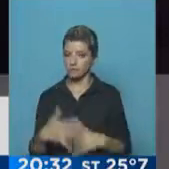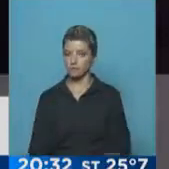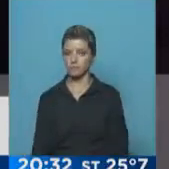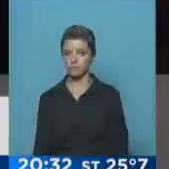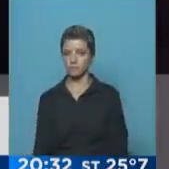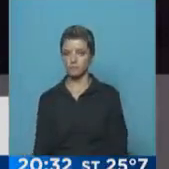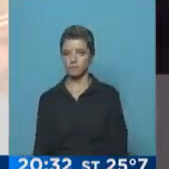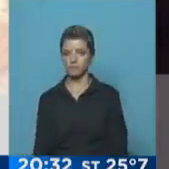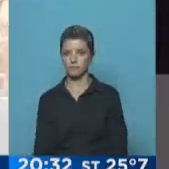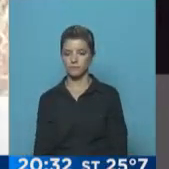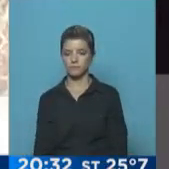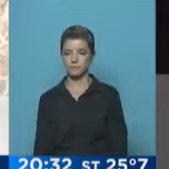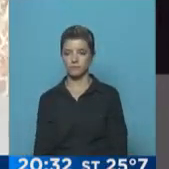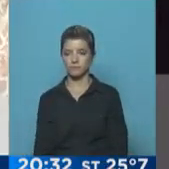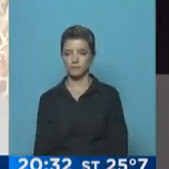a los ojos